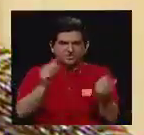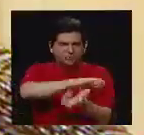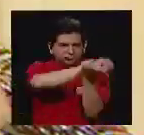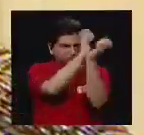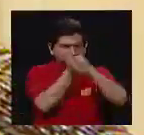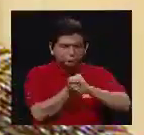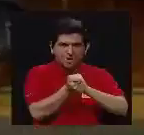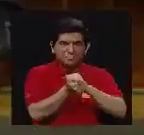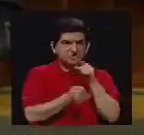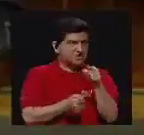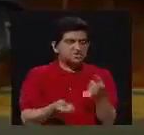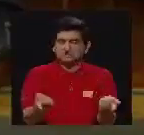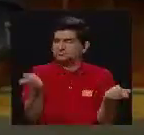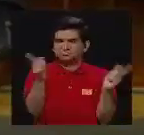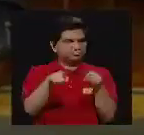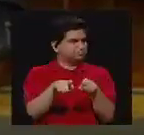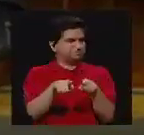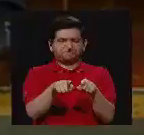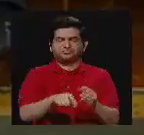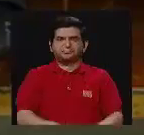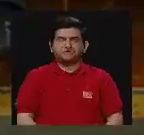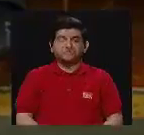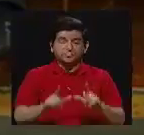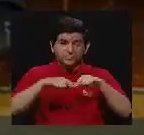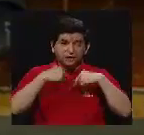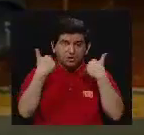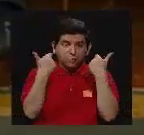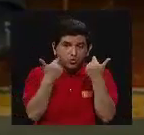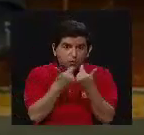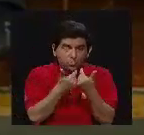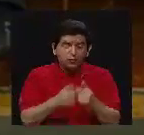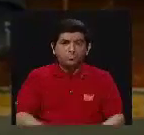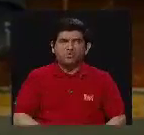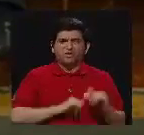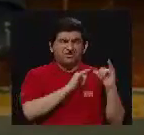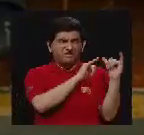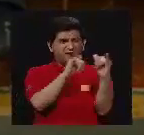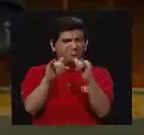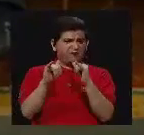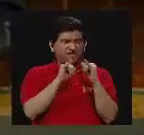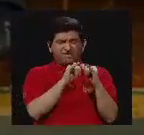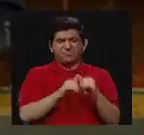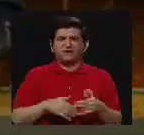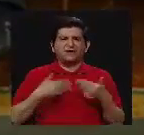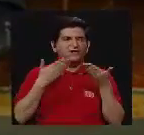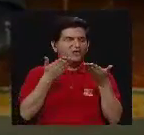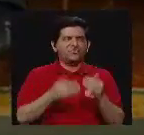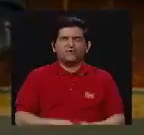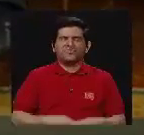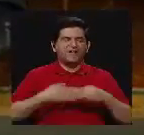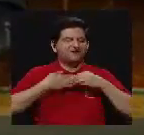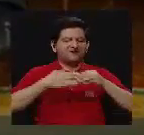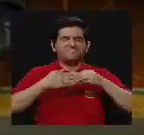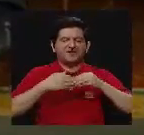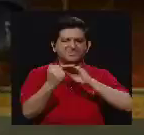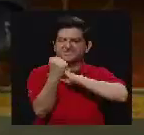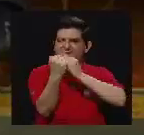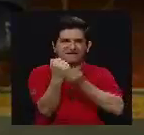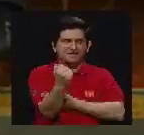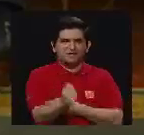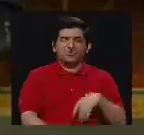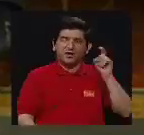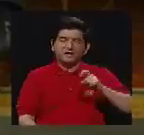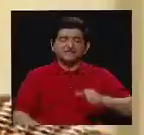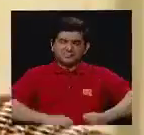que produzca cambio, los cambios no se producen, porque ningún grupo que sea hegemónico cede el poder porque sí, cede